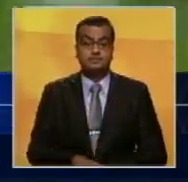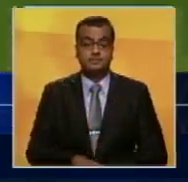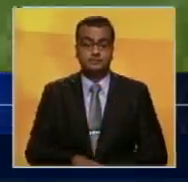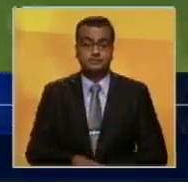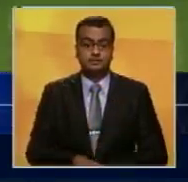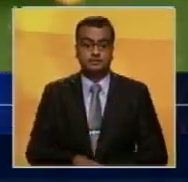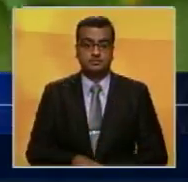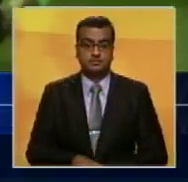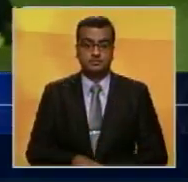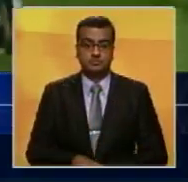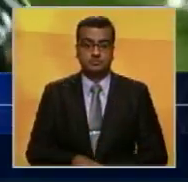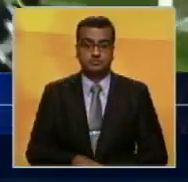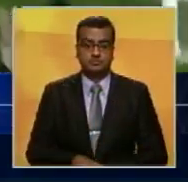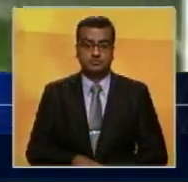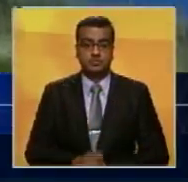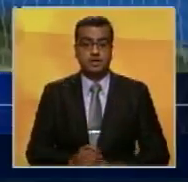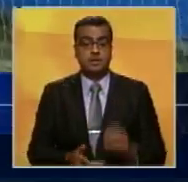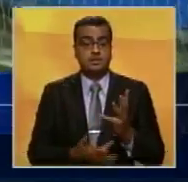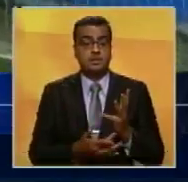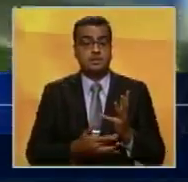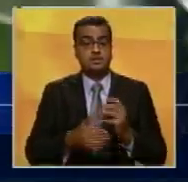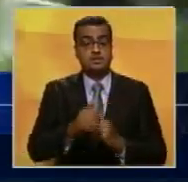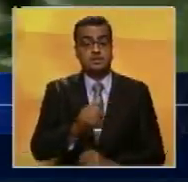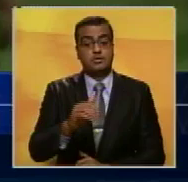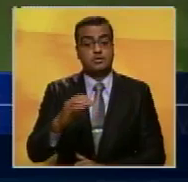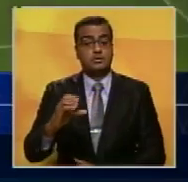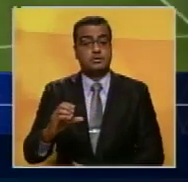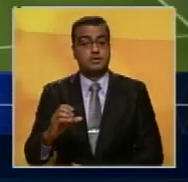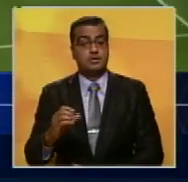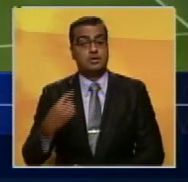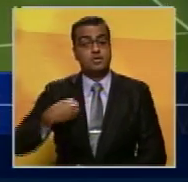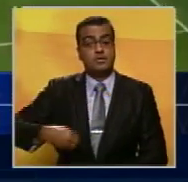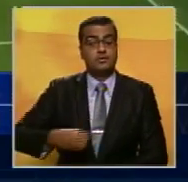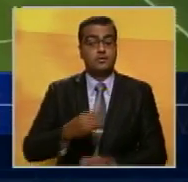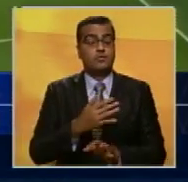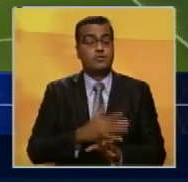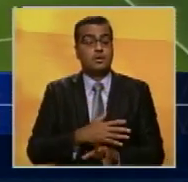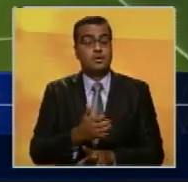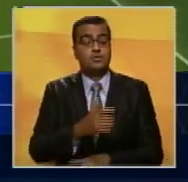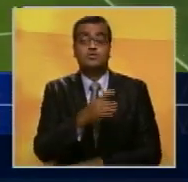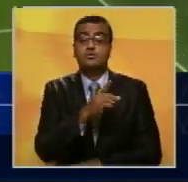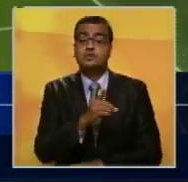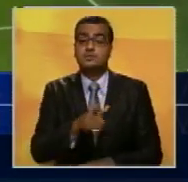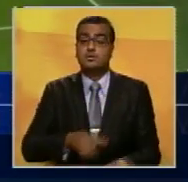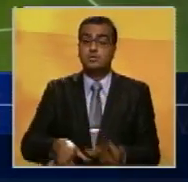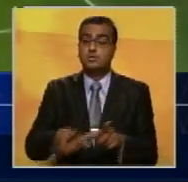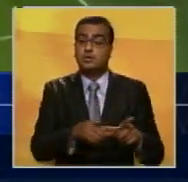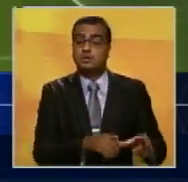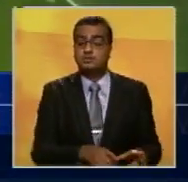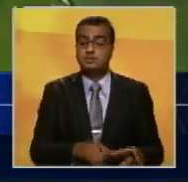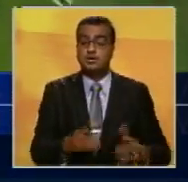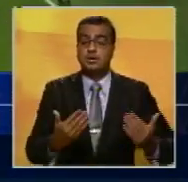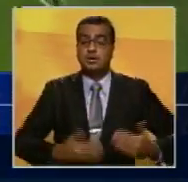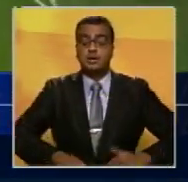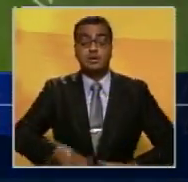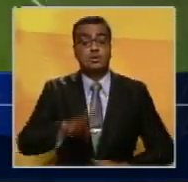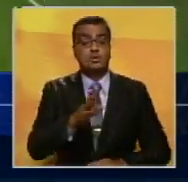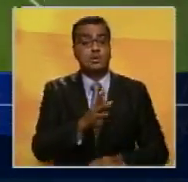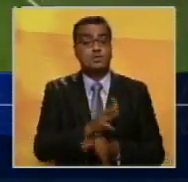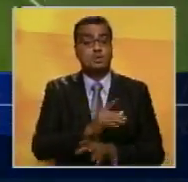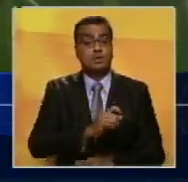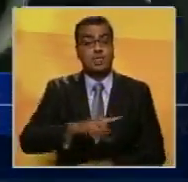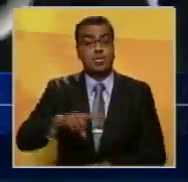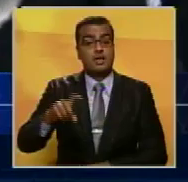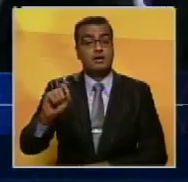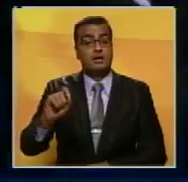Tottenham Hotspur. El técnico Antonio Conte reconstruyó un equipo que terminó en 10º lugar en la pasada temporada y se convierte en el 4º entrenador italiano